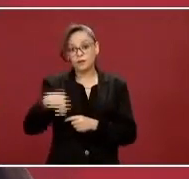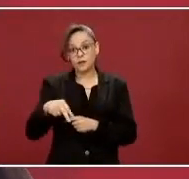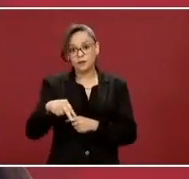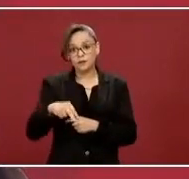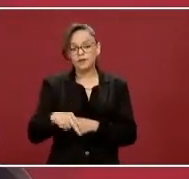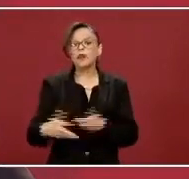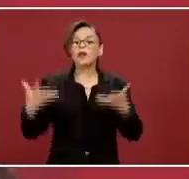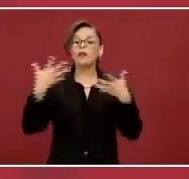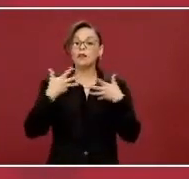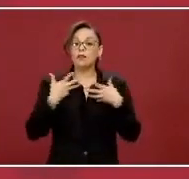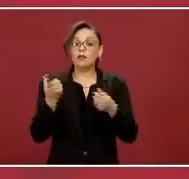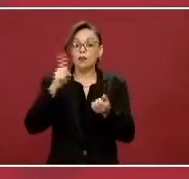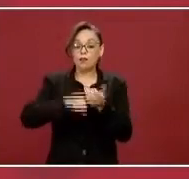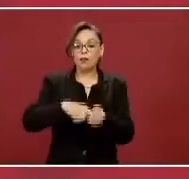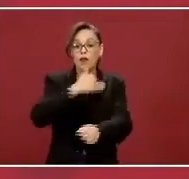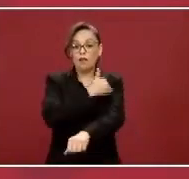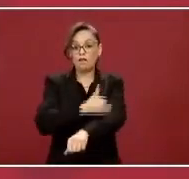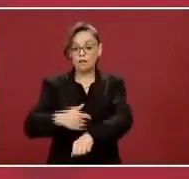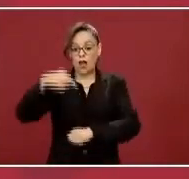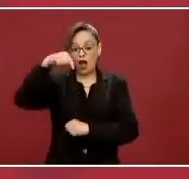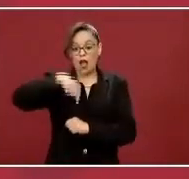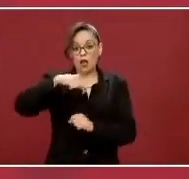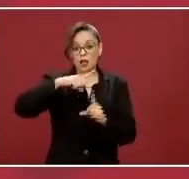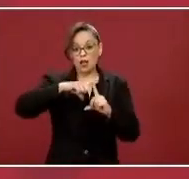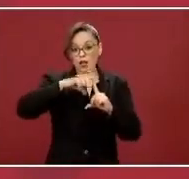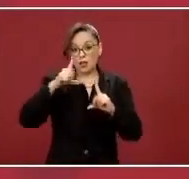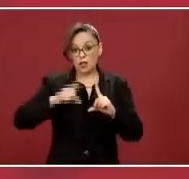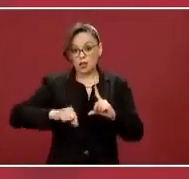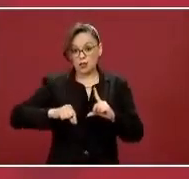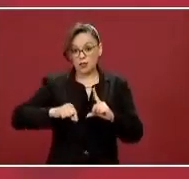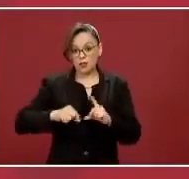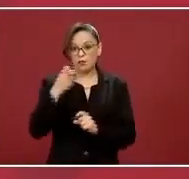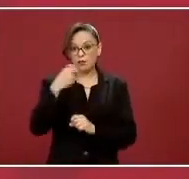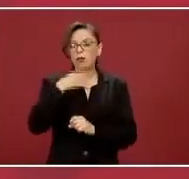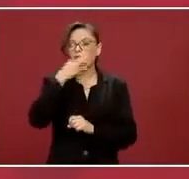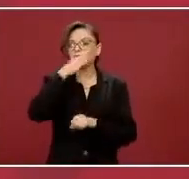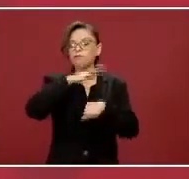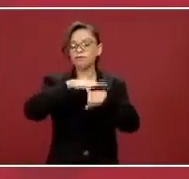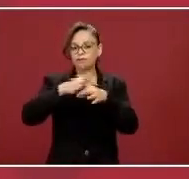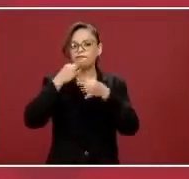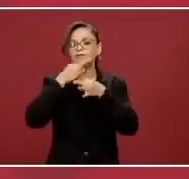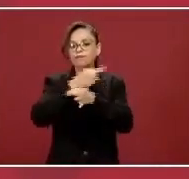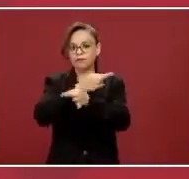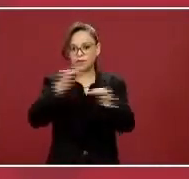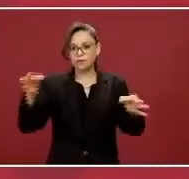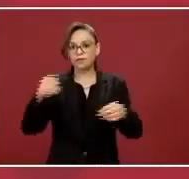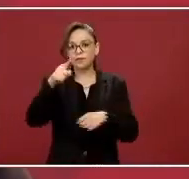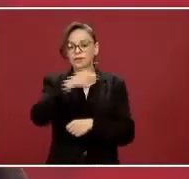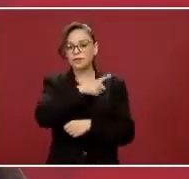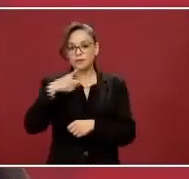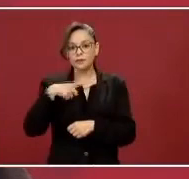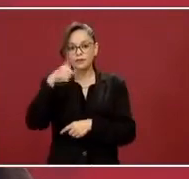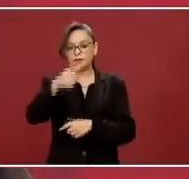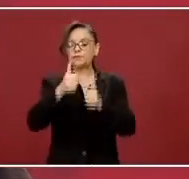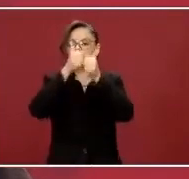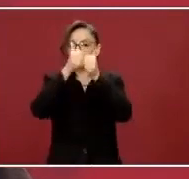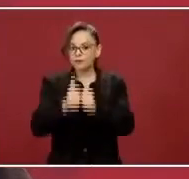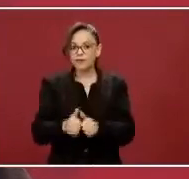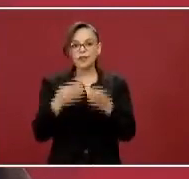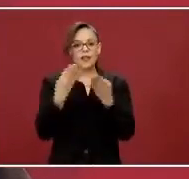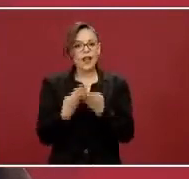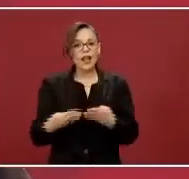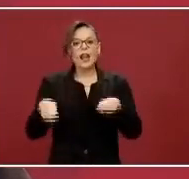México. El mensaje es: quédese ahora en casa, pero en donde está residiendo, en Estados